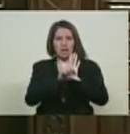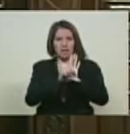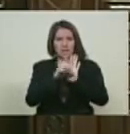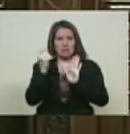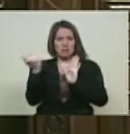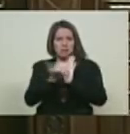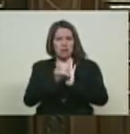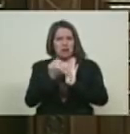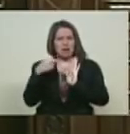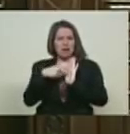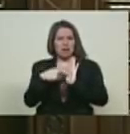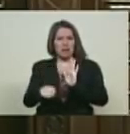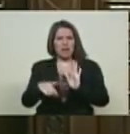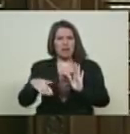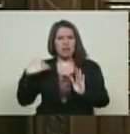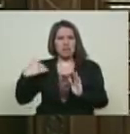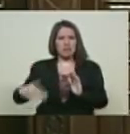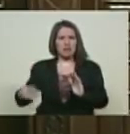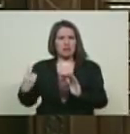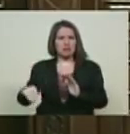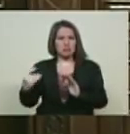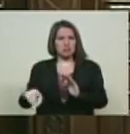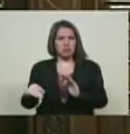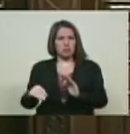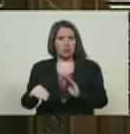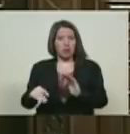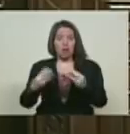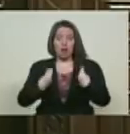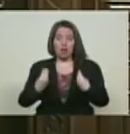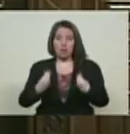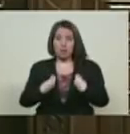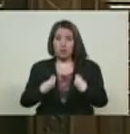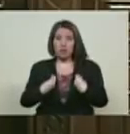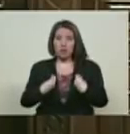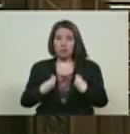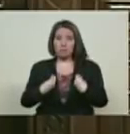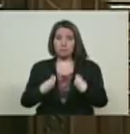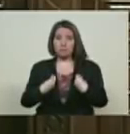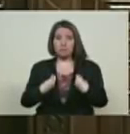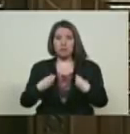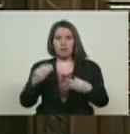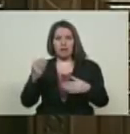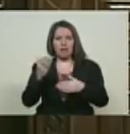el Estado de Derecho y de Justicia es el derecho a la vida, a la convivencia, a la paz.